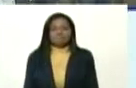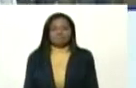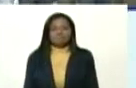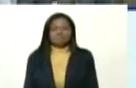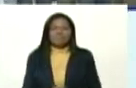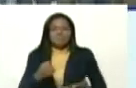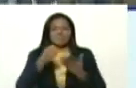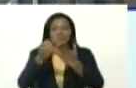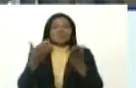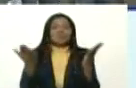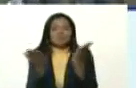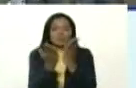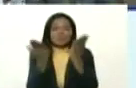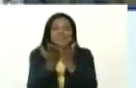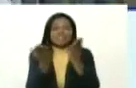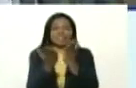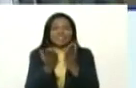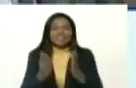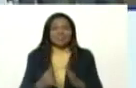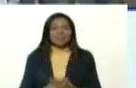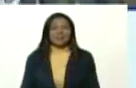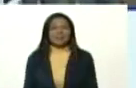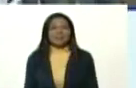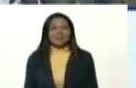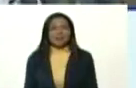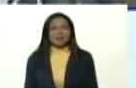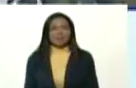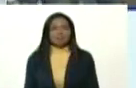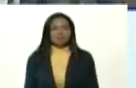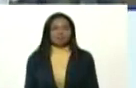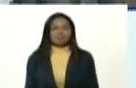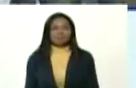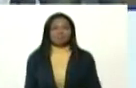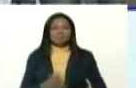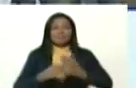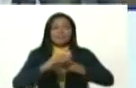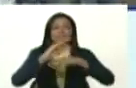Bono de escolaridad. Y vamos a mejorar,